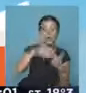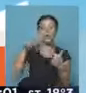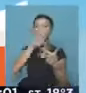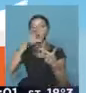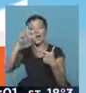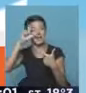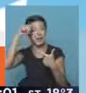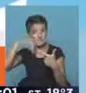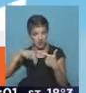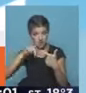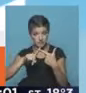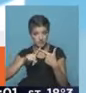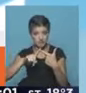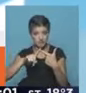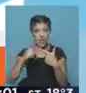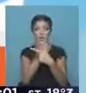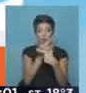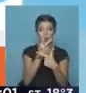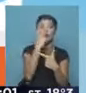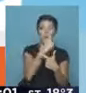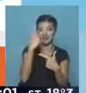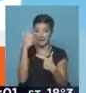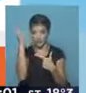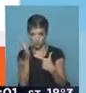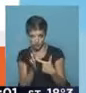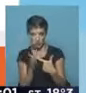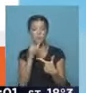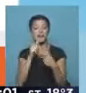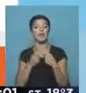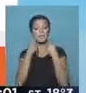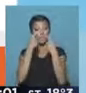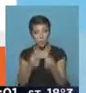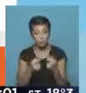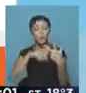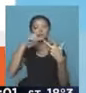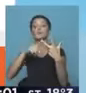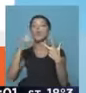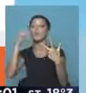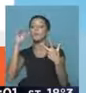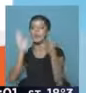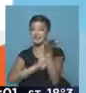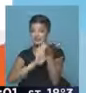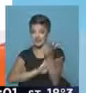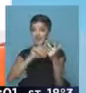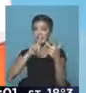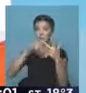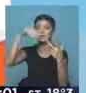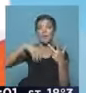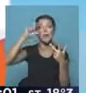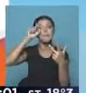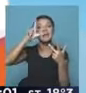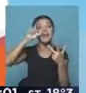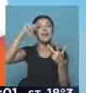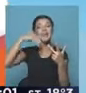ultraderechista Marine Le Pen, empatados con el 23% de intención de voto, el izquierdista Jean-Luc Mélenchon les pisa